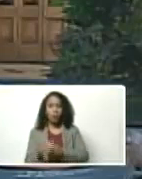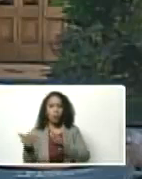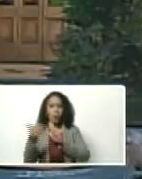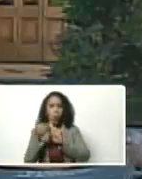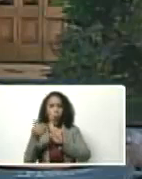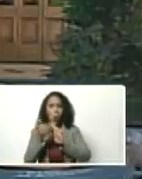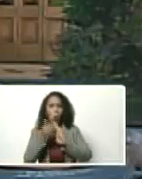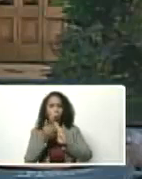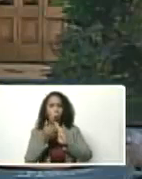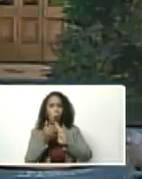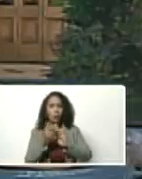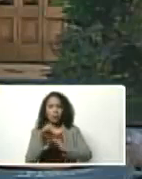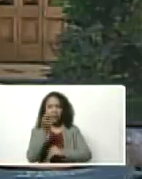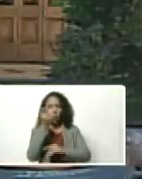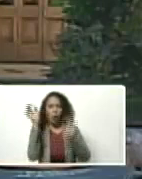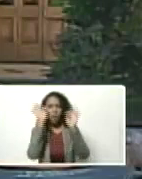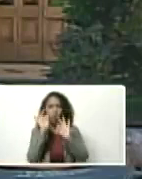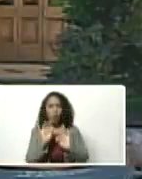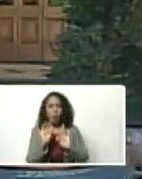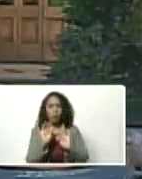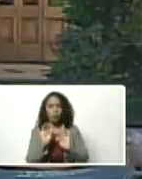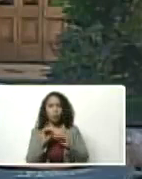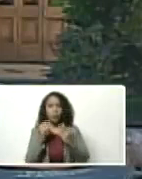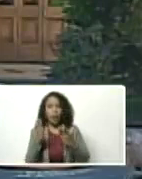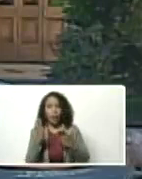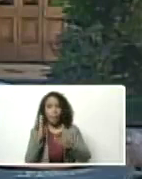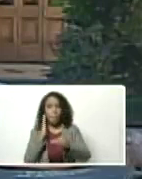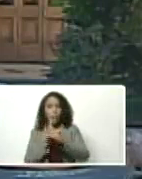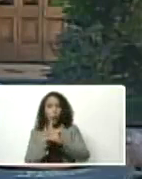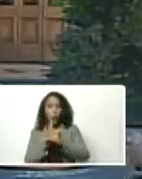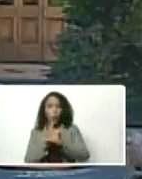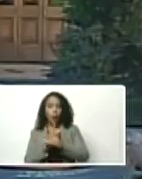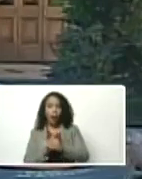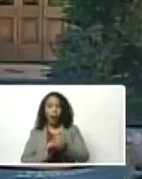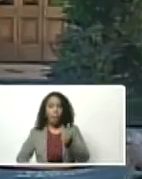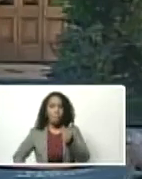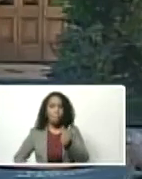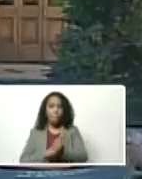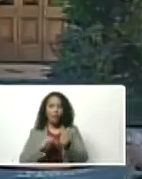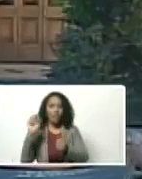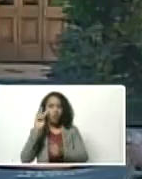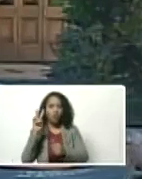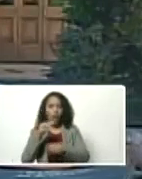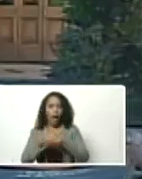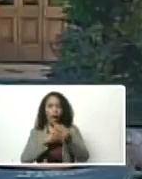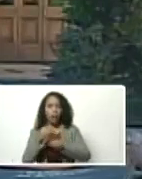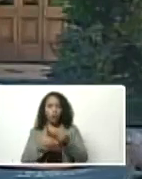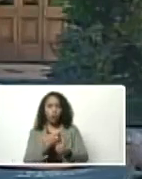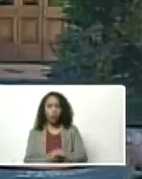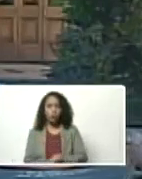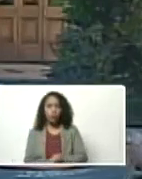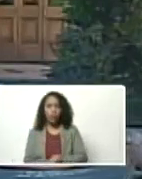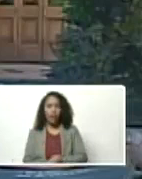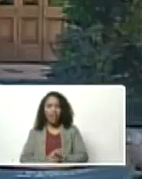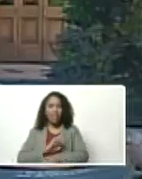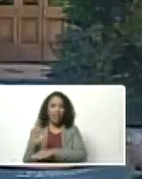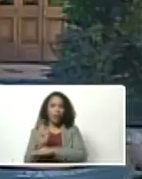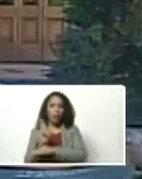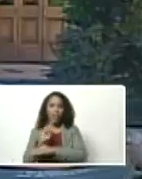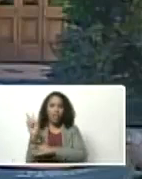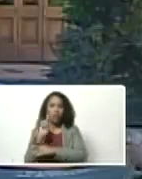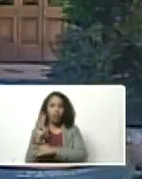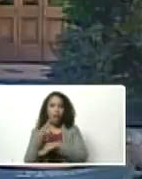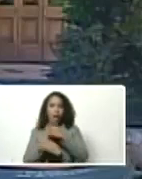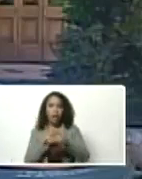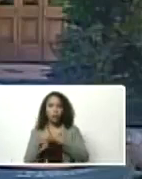agresiones de ningún tipo que detengan el empuje que Venezuela ha tomado. La velocidad que Venezuela